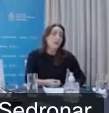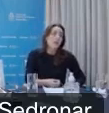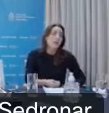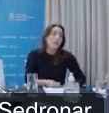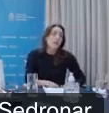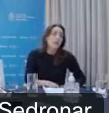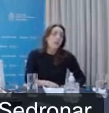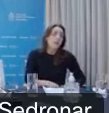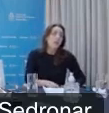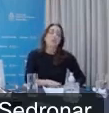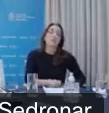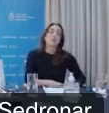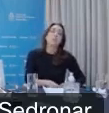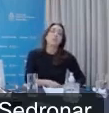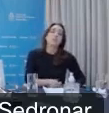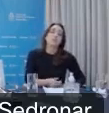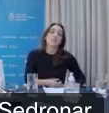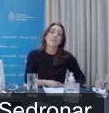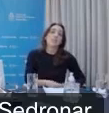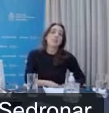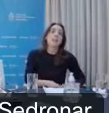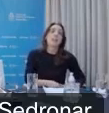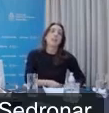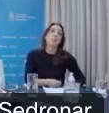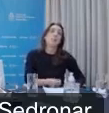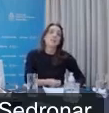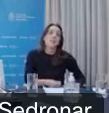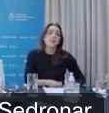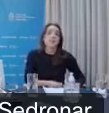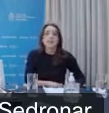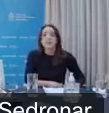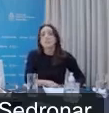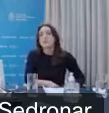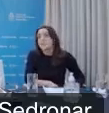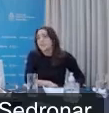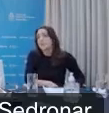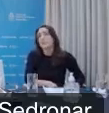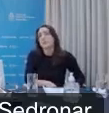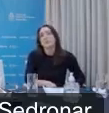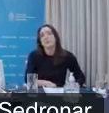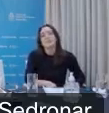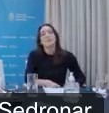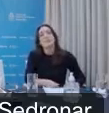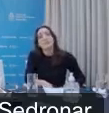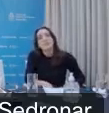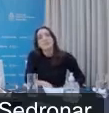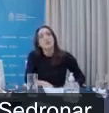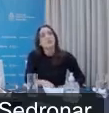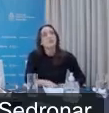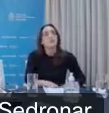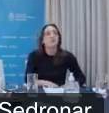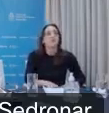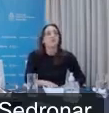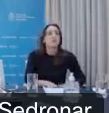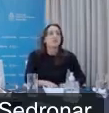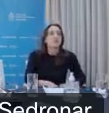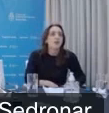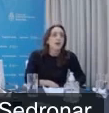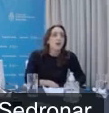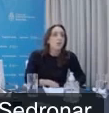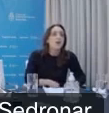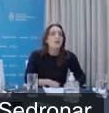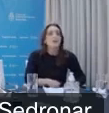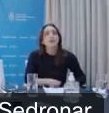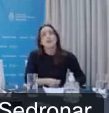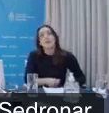que no va a ser la misma trayectoria de vida la de un pibe que vive en un asentamiento, ¿no?, sin acceso